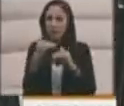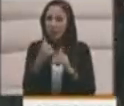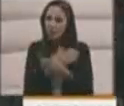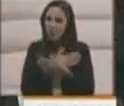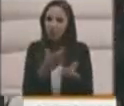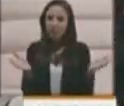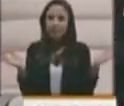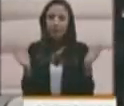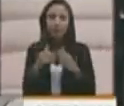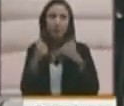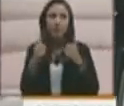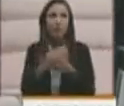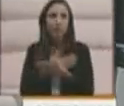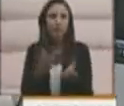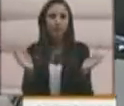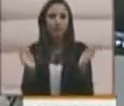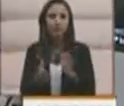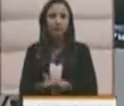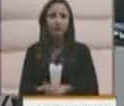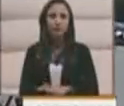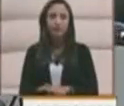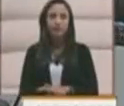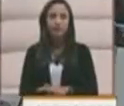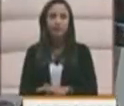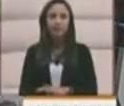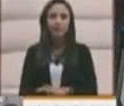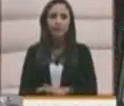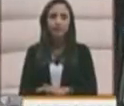en sus pantallas. Estamos ya en la recta final.